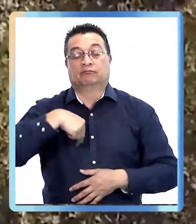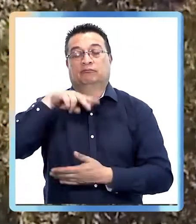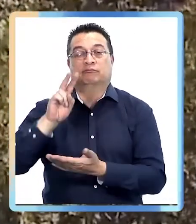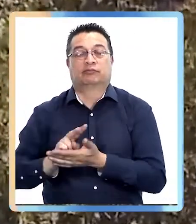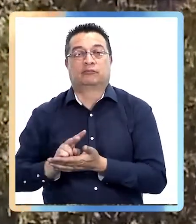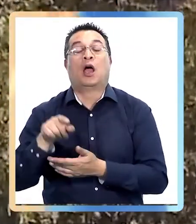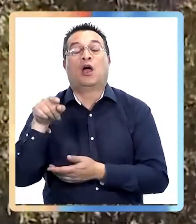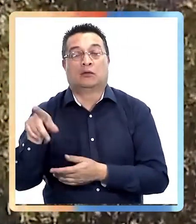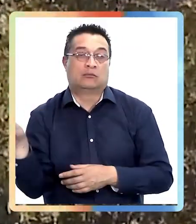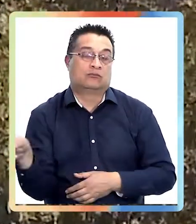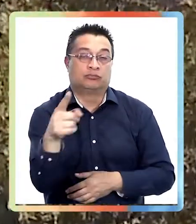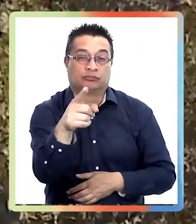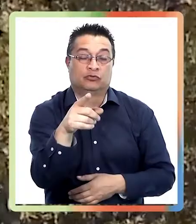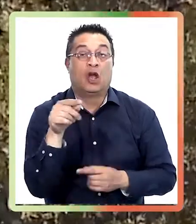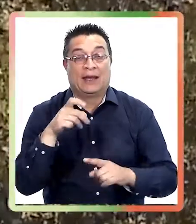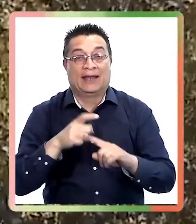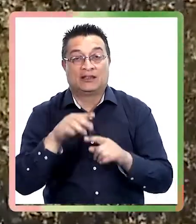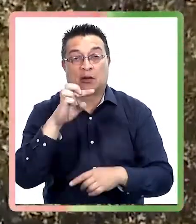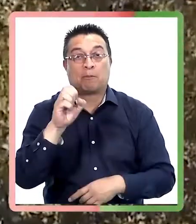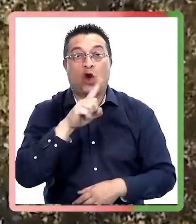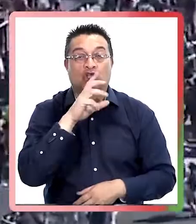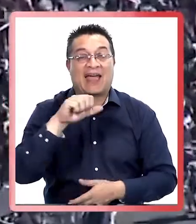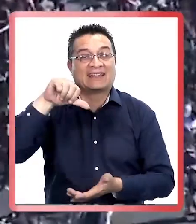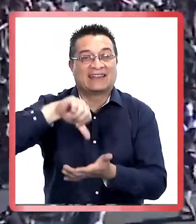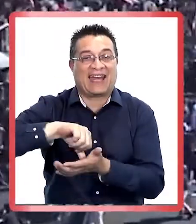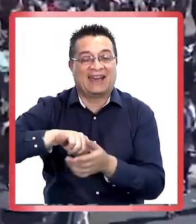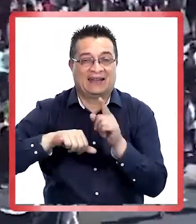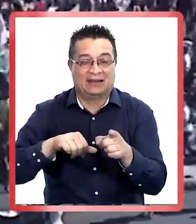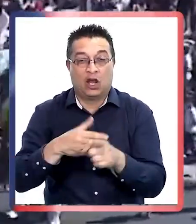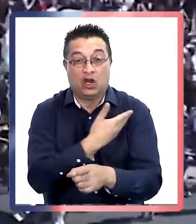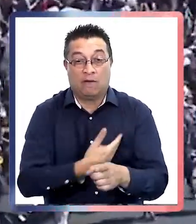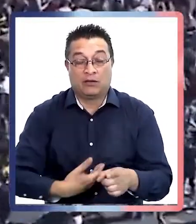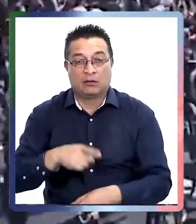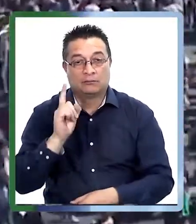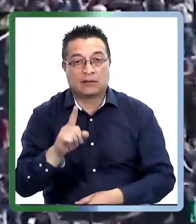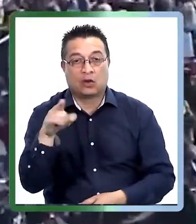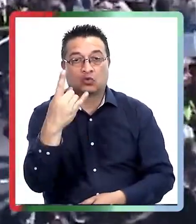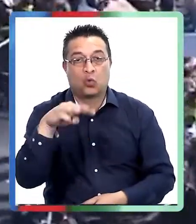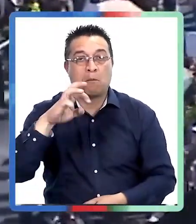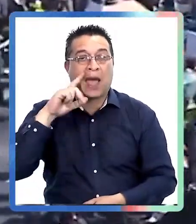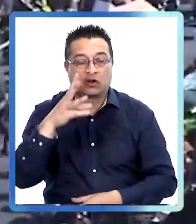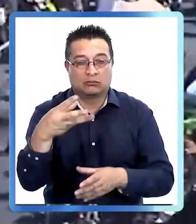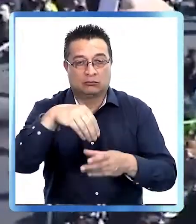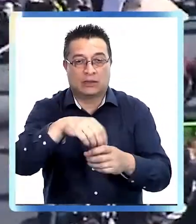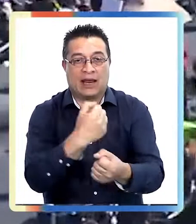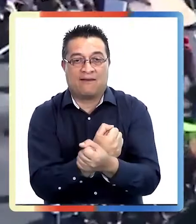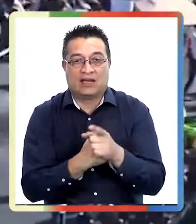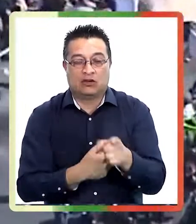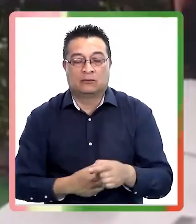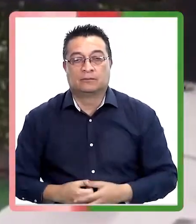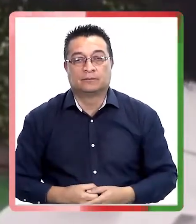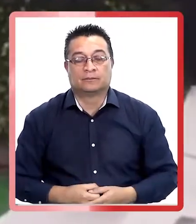El joven tuvo que ser llevado fuera de riesgo vital a la ex posta central. El gobierno ordenó un sumario al interior de